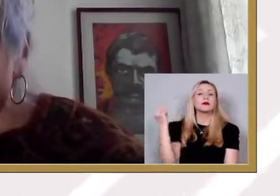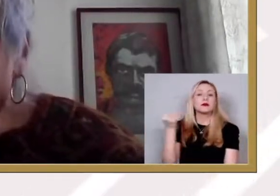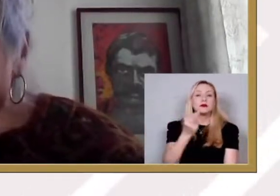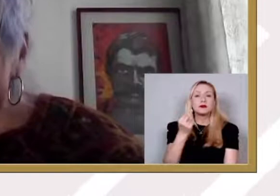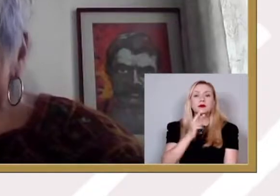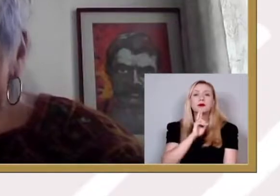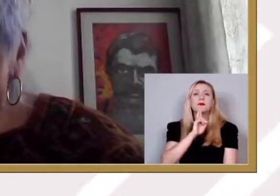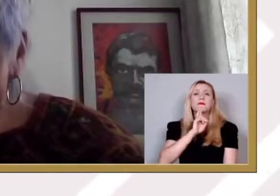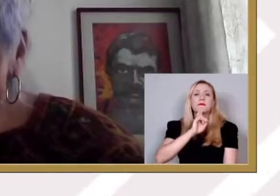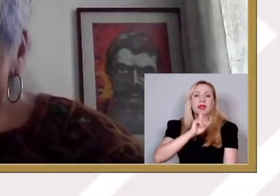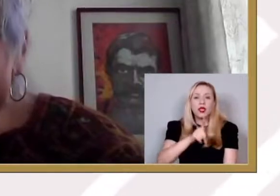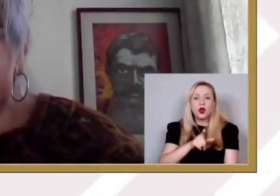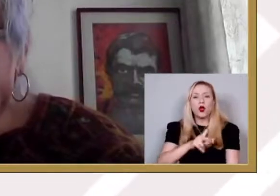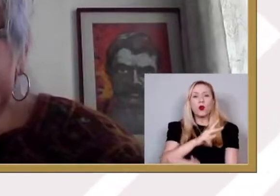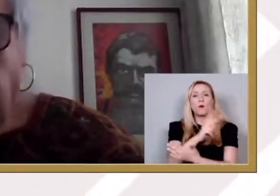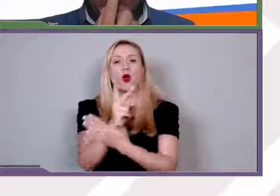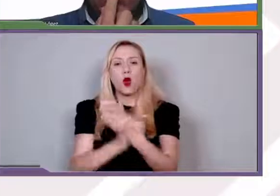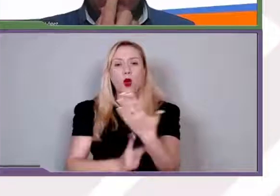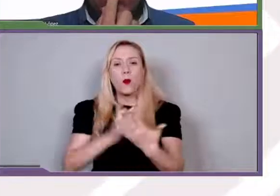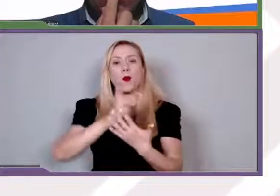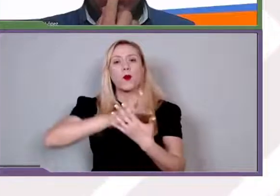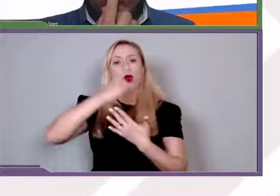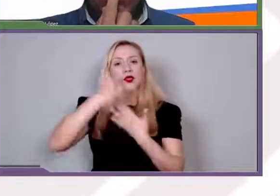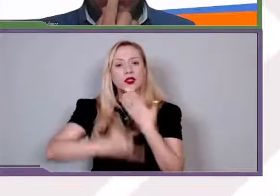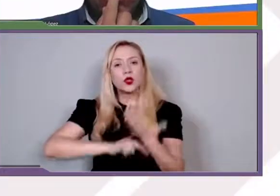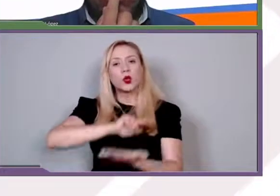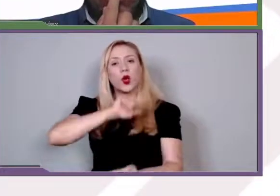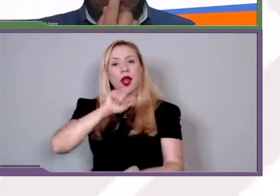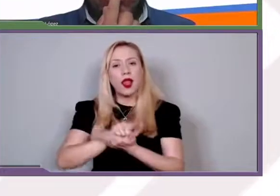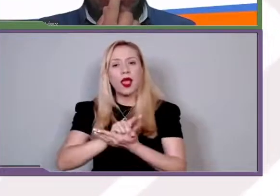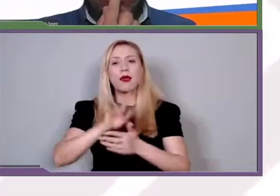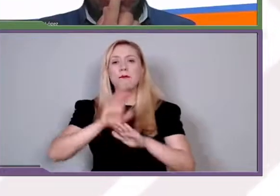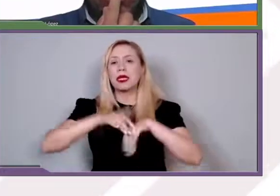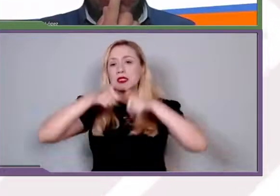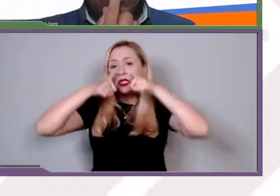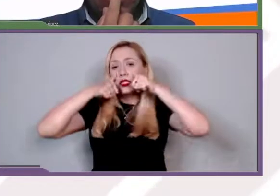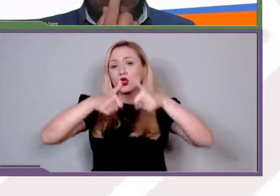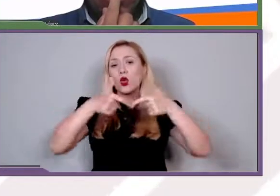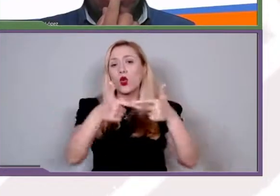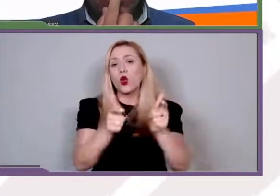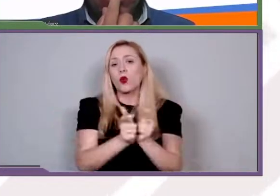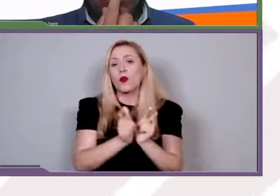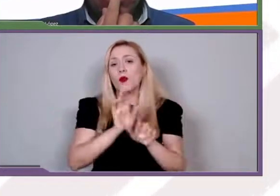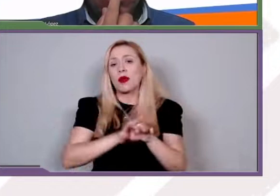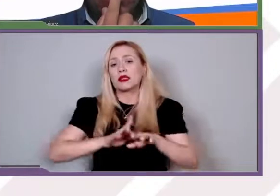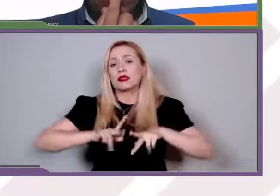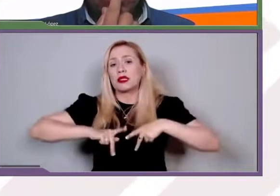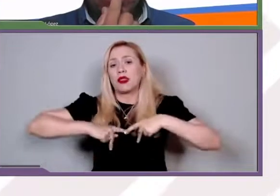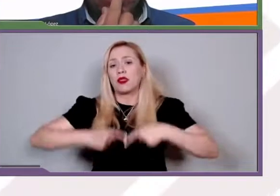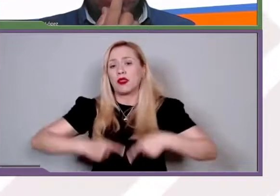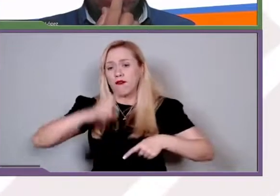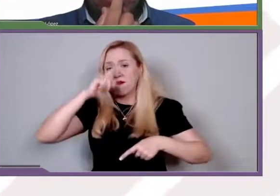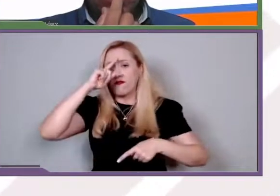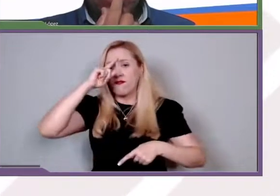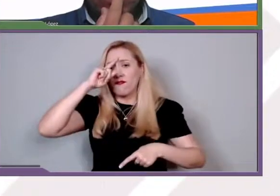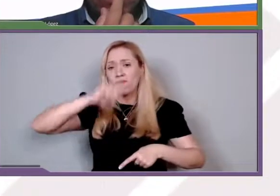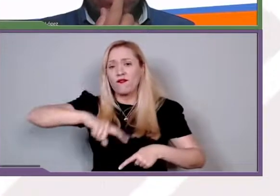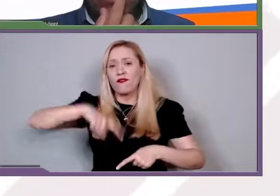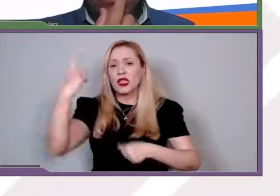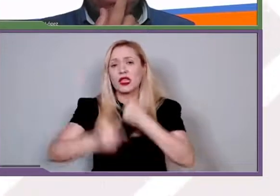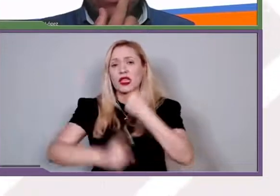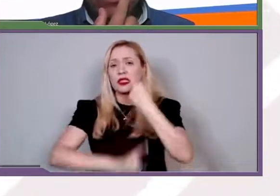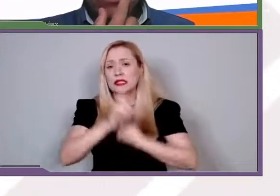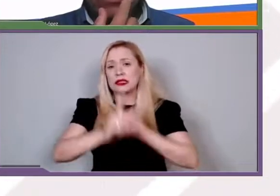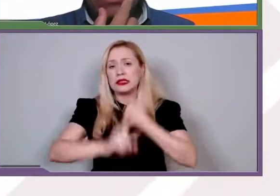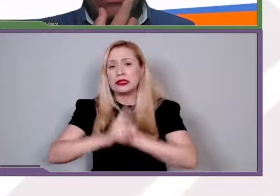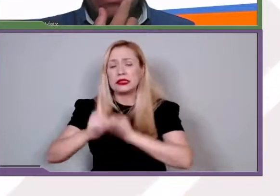mejores políticas públicas y mejor trato hacia poblaciones prioritarias. Sin embargo, hay casos que ha documentado